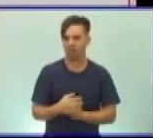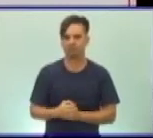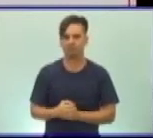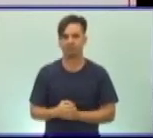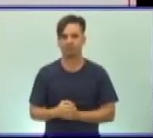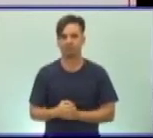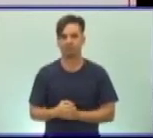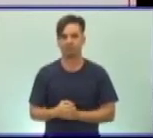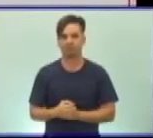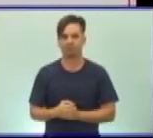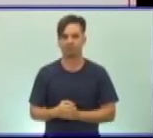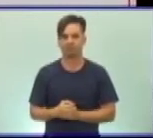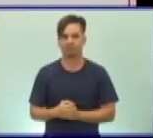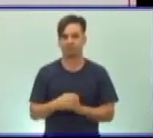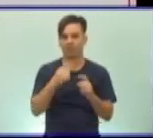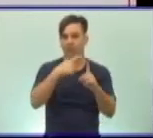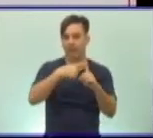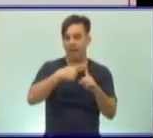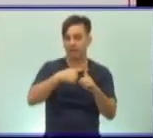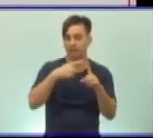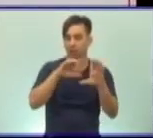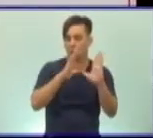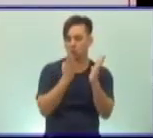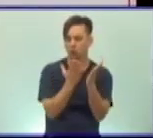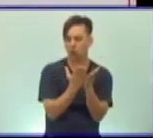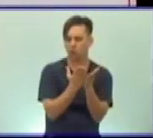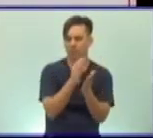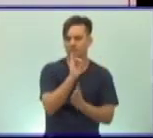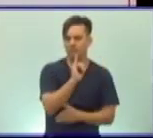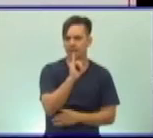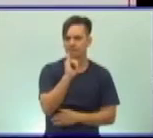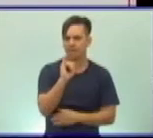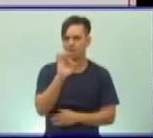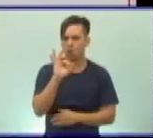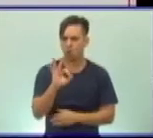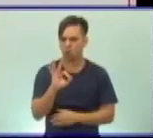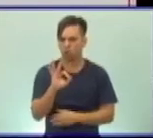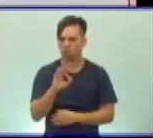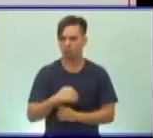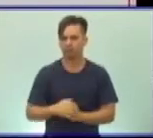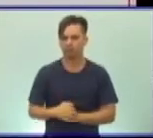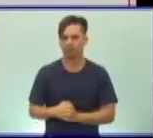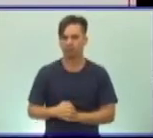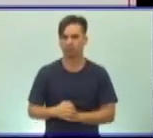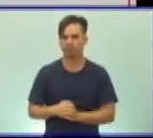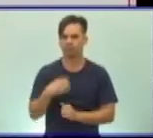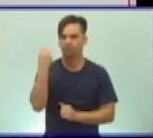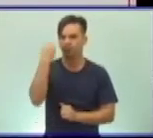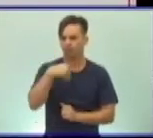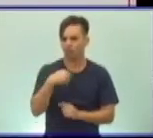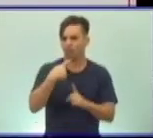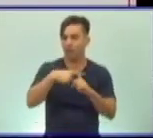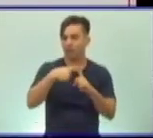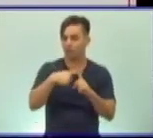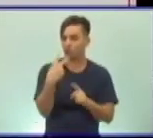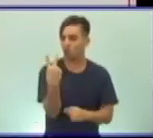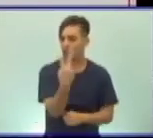la adición o el total era 668. O sea, usted va a adicionar las dos cantidades y le tiene que